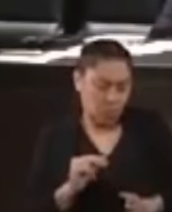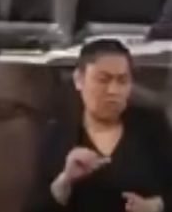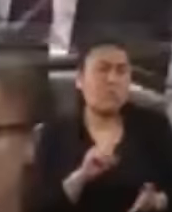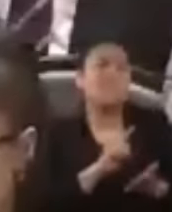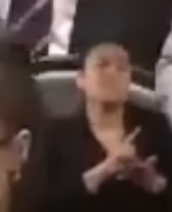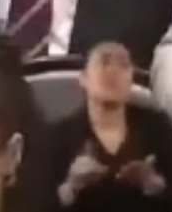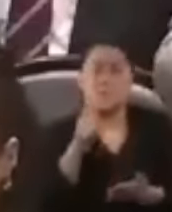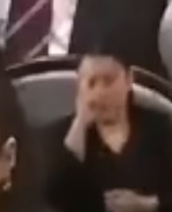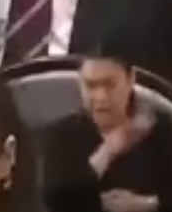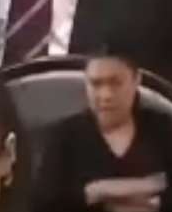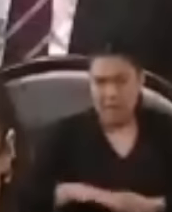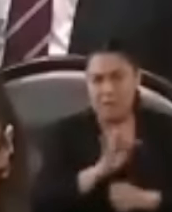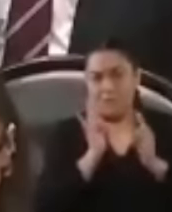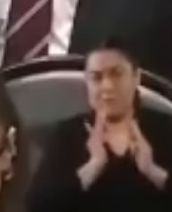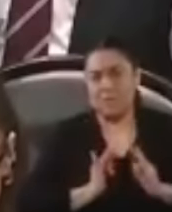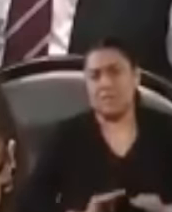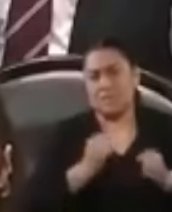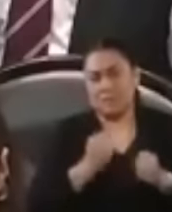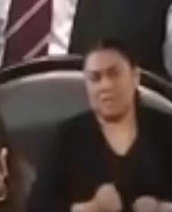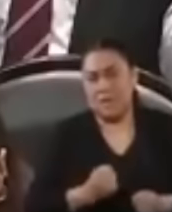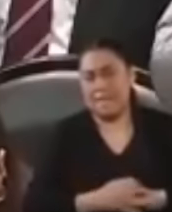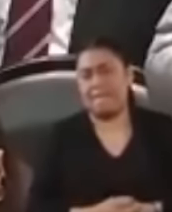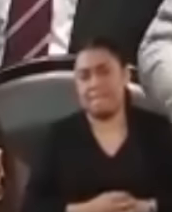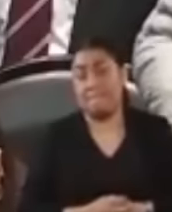bienestar. Porque ni siquiera